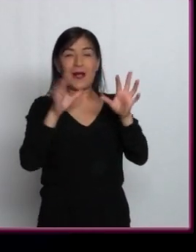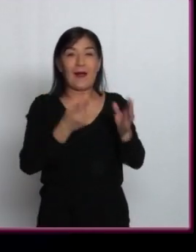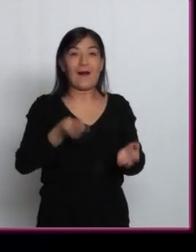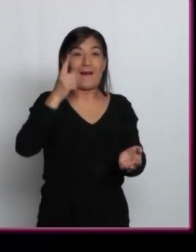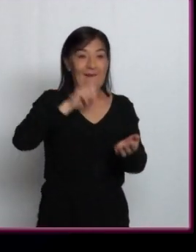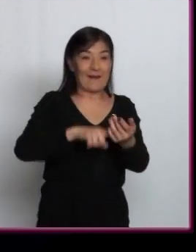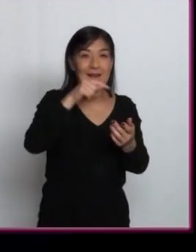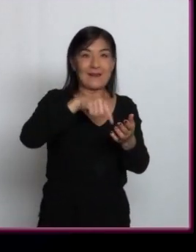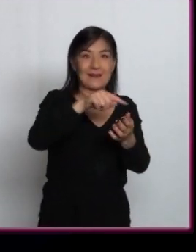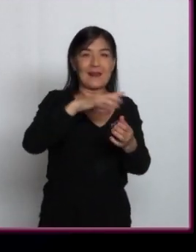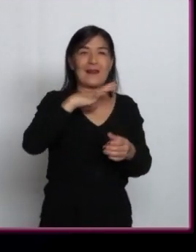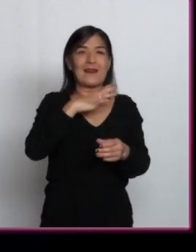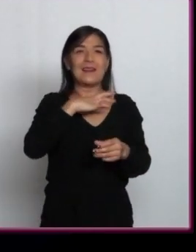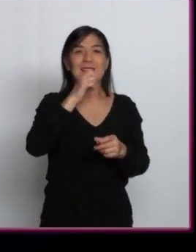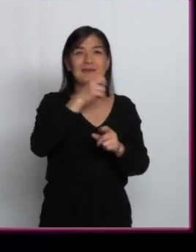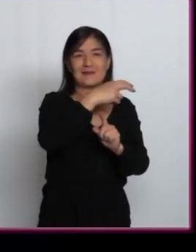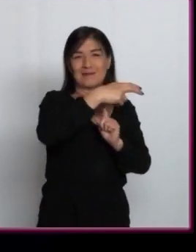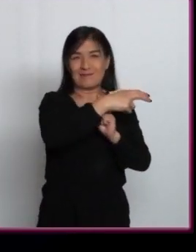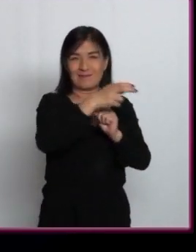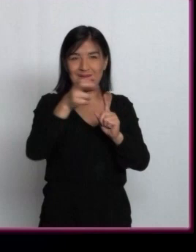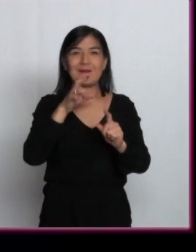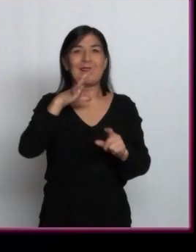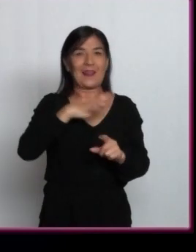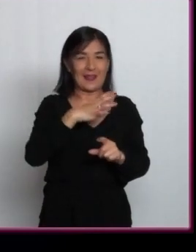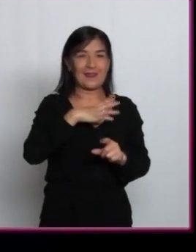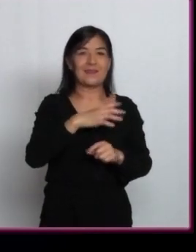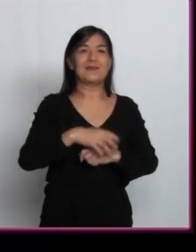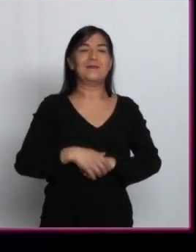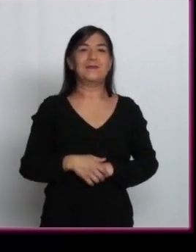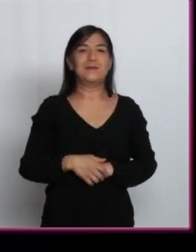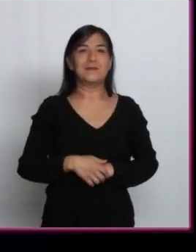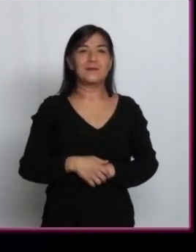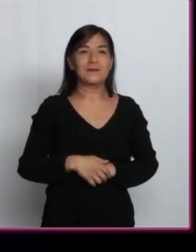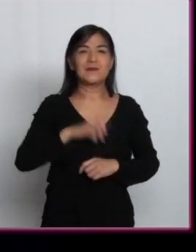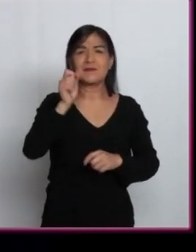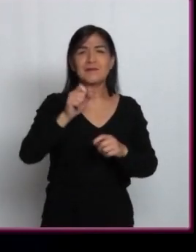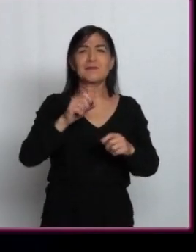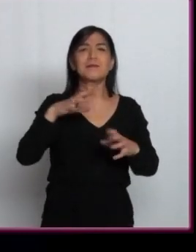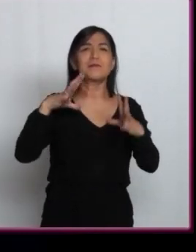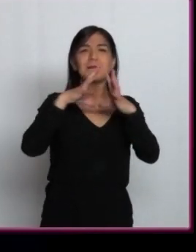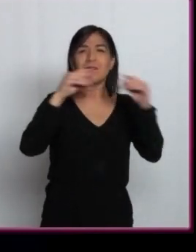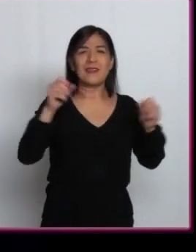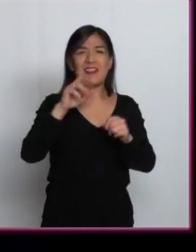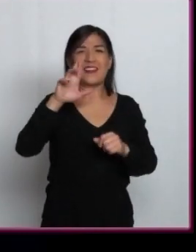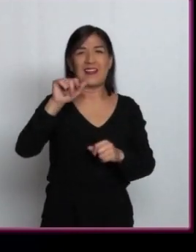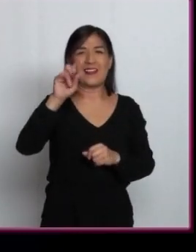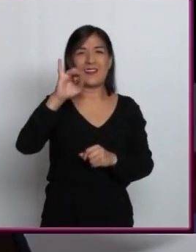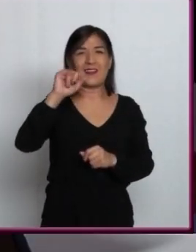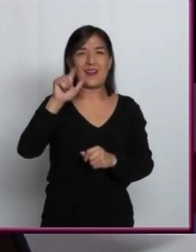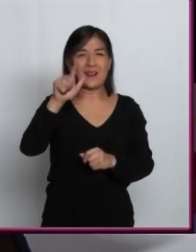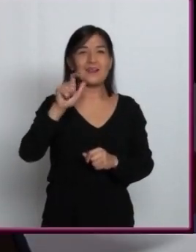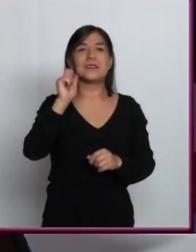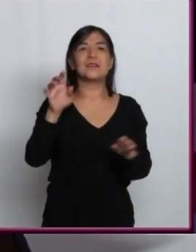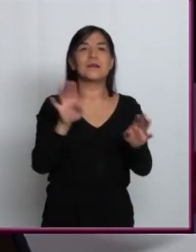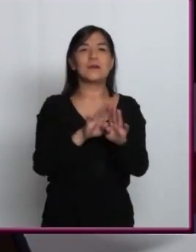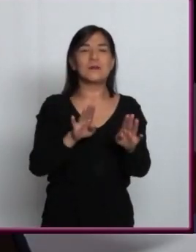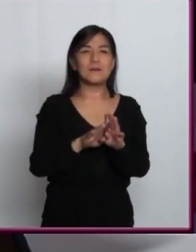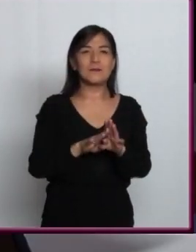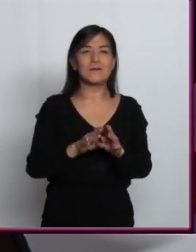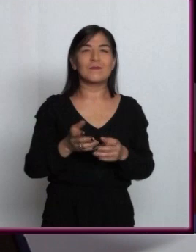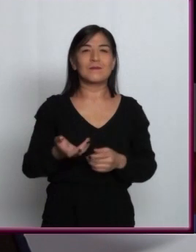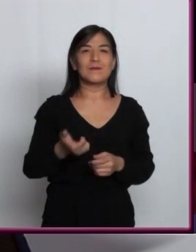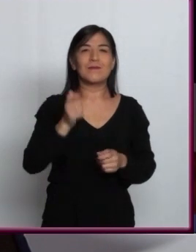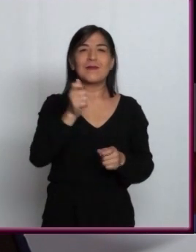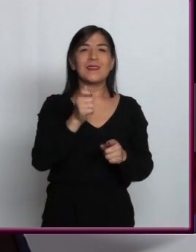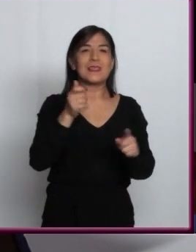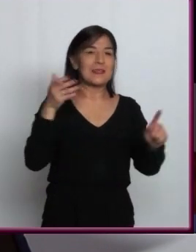planeta que está orbitando esa estrella. En la velocidad radial lo que hacemos es obtener